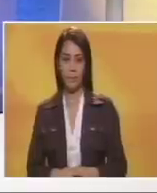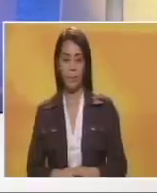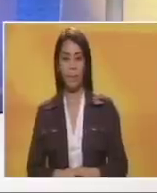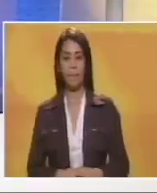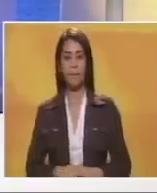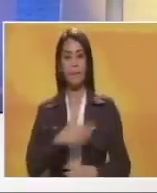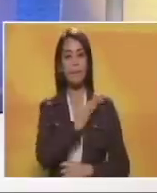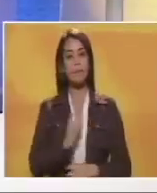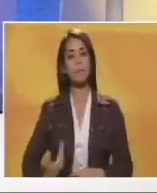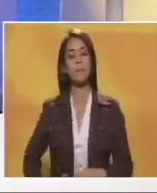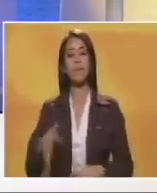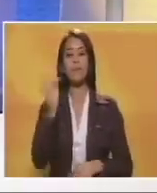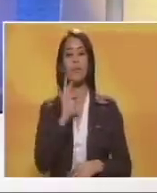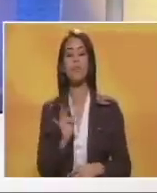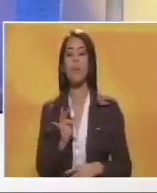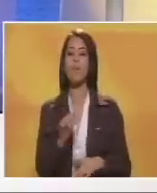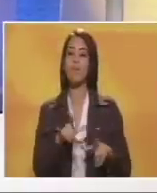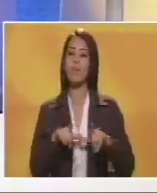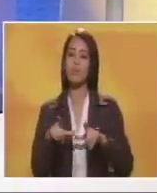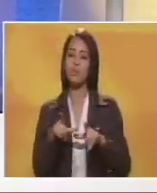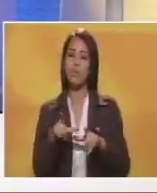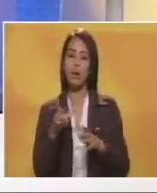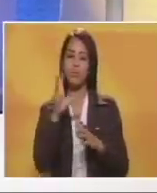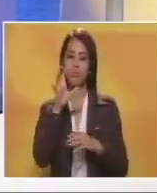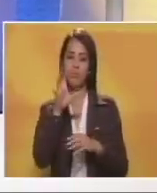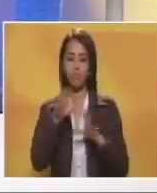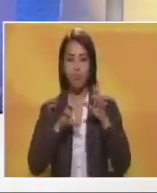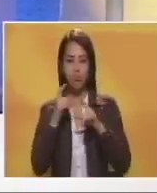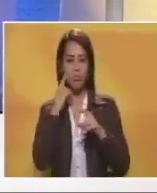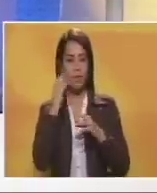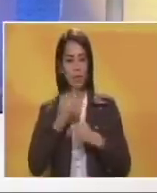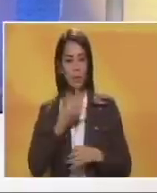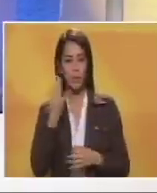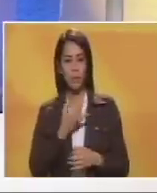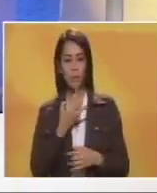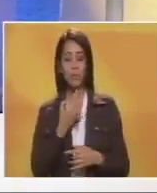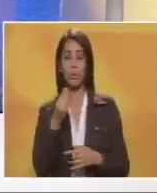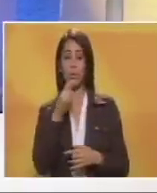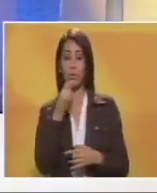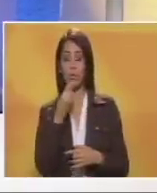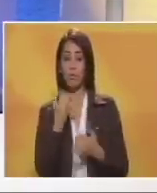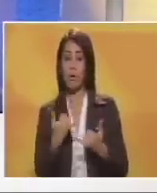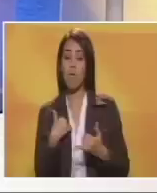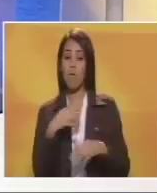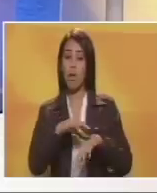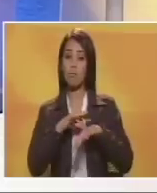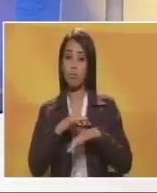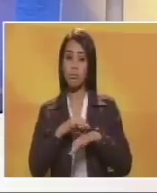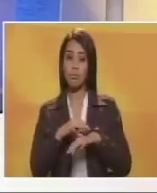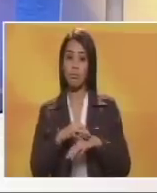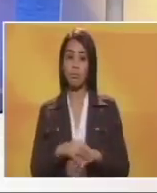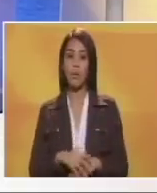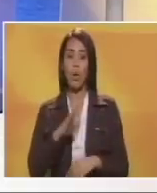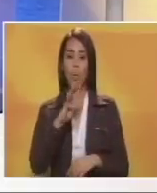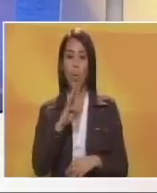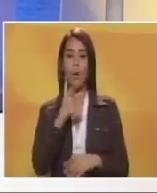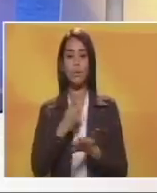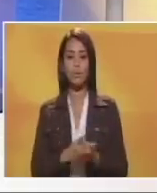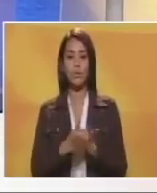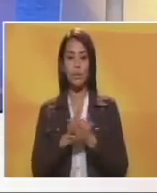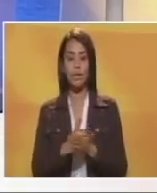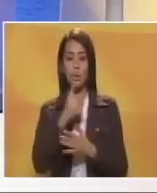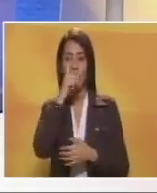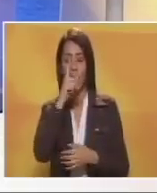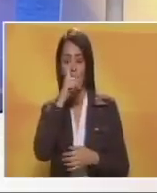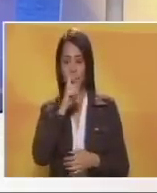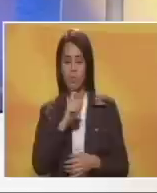Continuamos. El presidente de FEDENAGA, Carlos Odoardo Albornoz, aseguró que el consumo actual de carne de res es de 4 kilos al